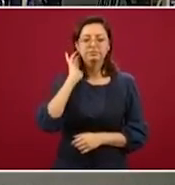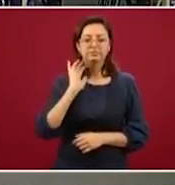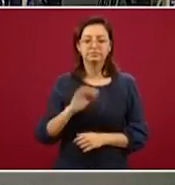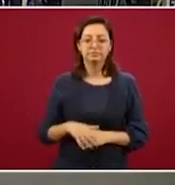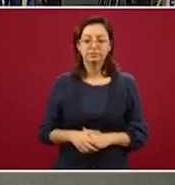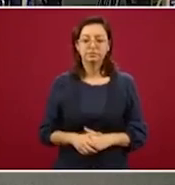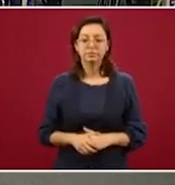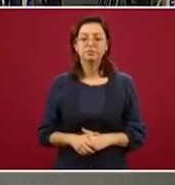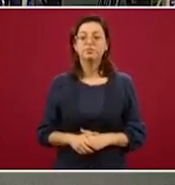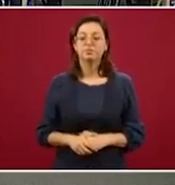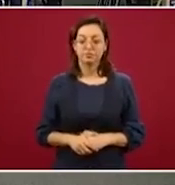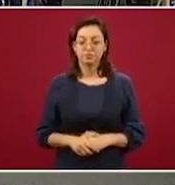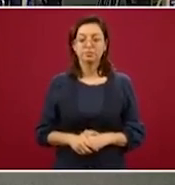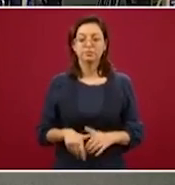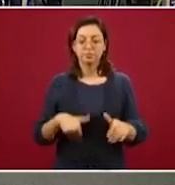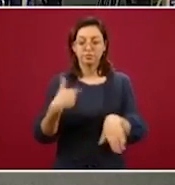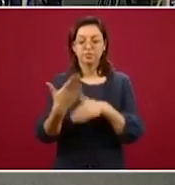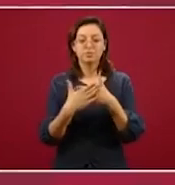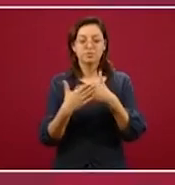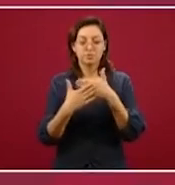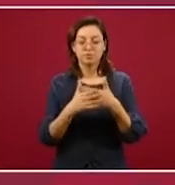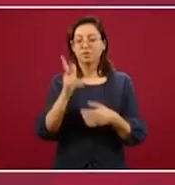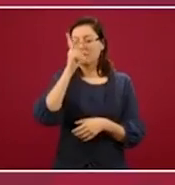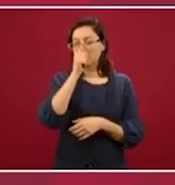vamos a estar en Hermosillo y